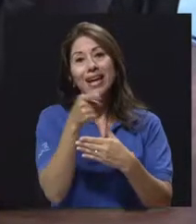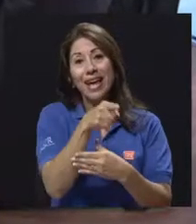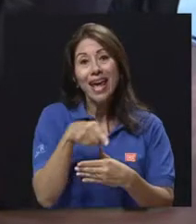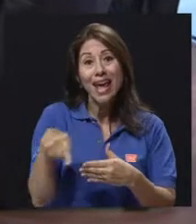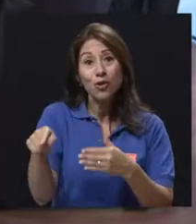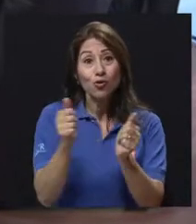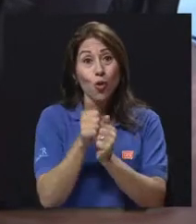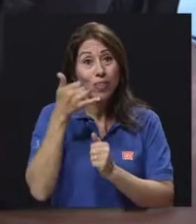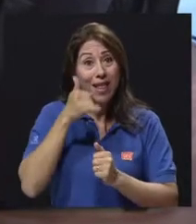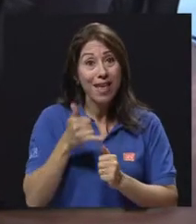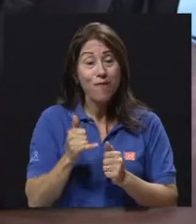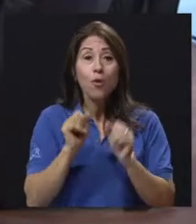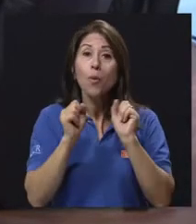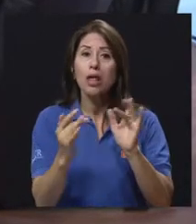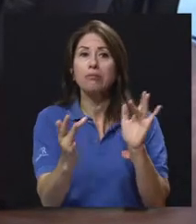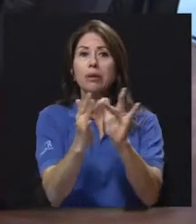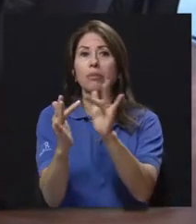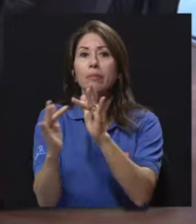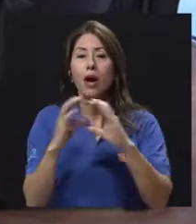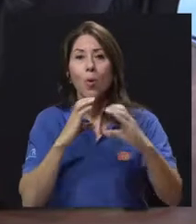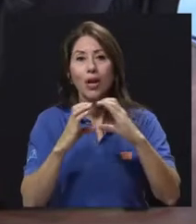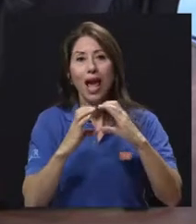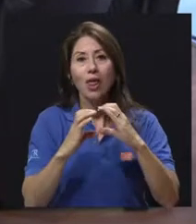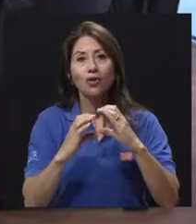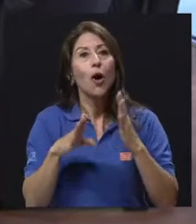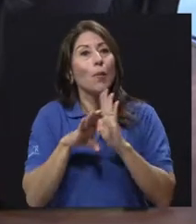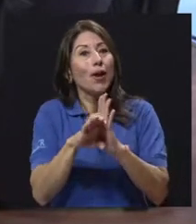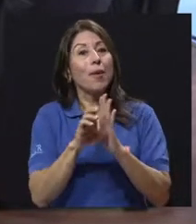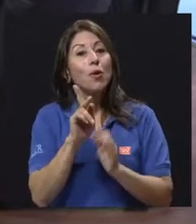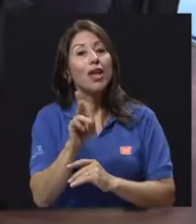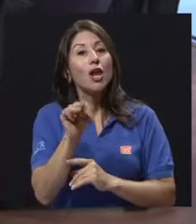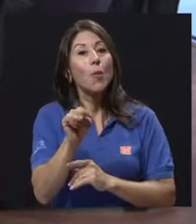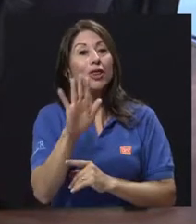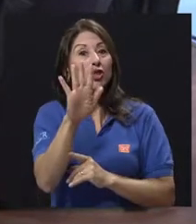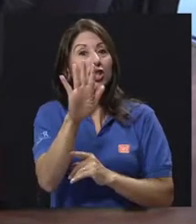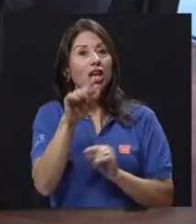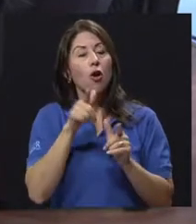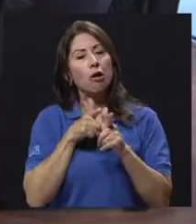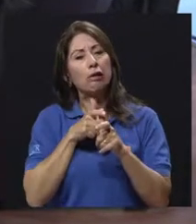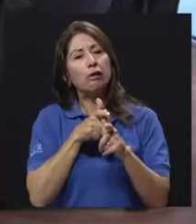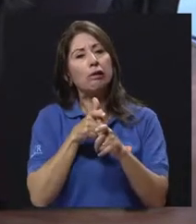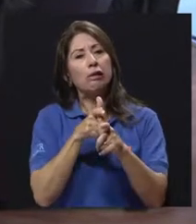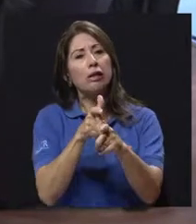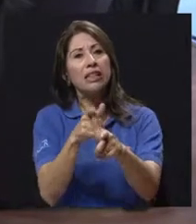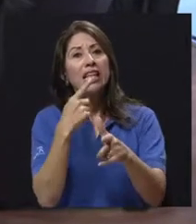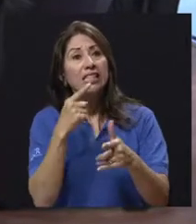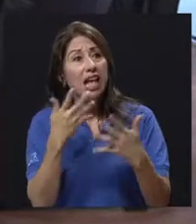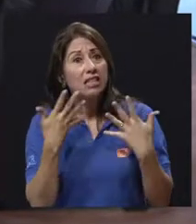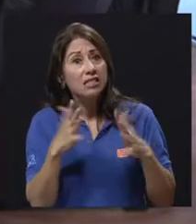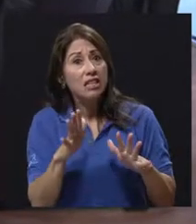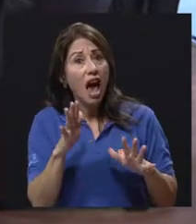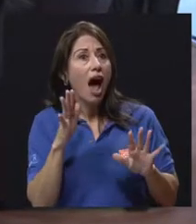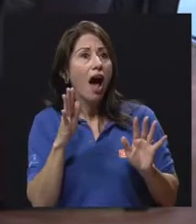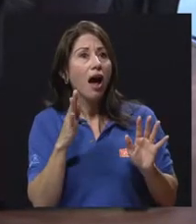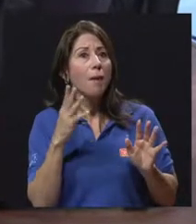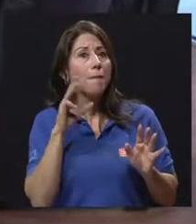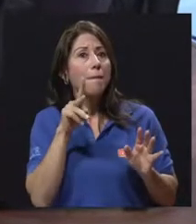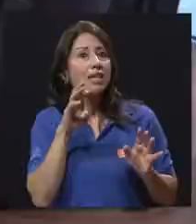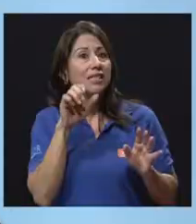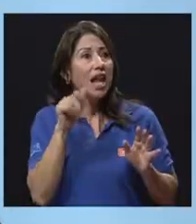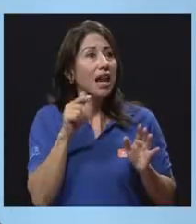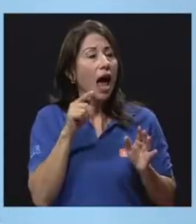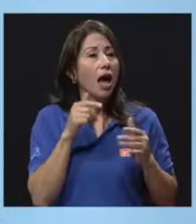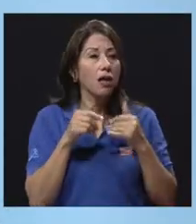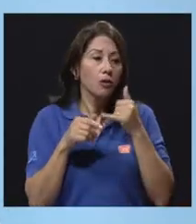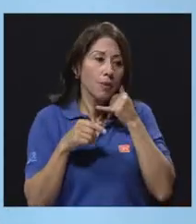Por teléfono. Y entonces, y si ya en el kilómetro 5 decían, ya doña Marcela pasó por aquí. Entonces, el que estaba